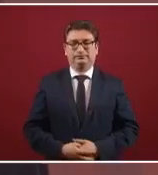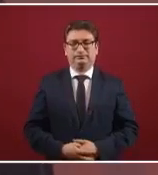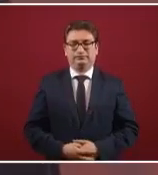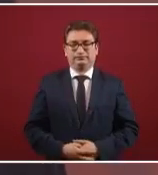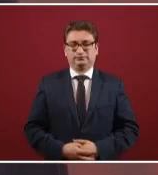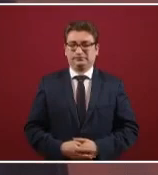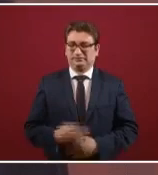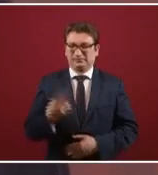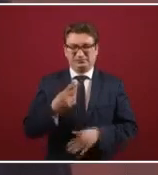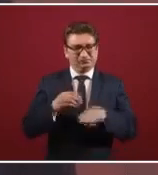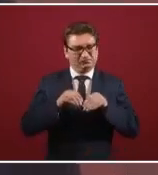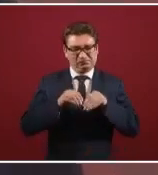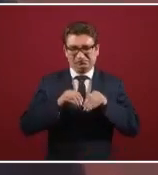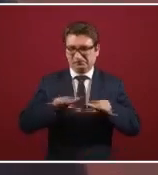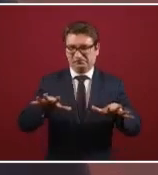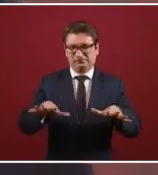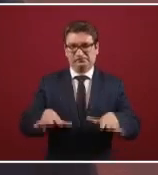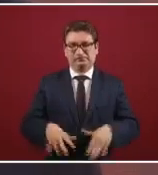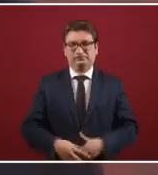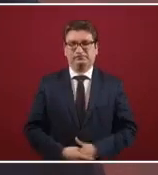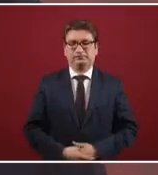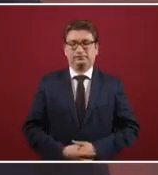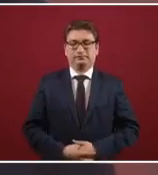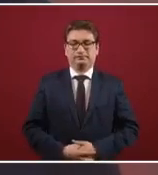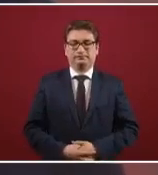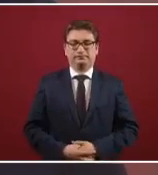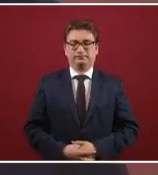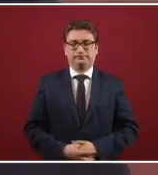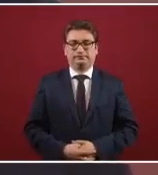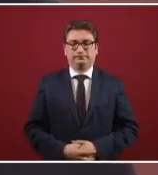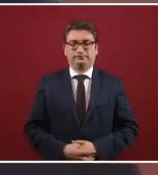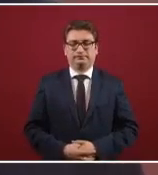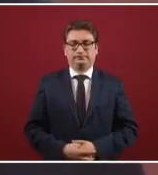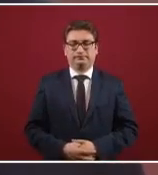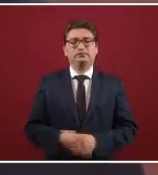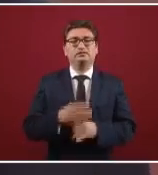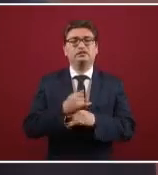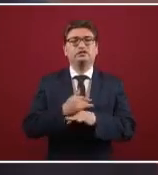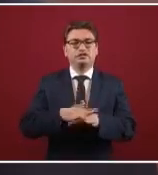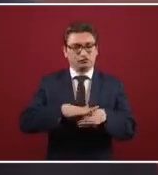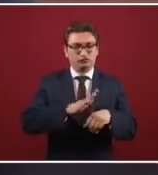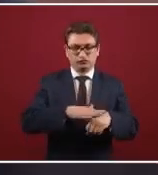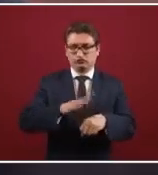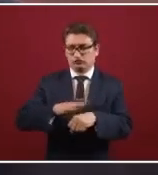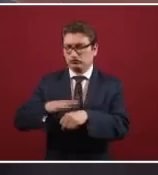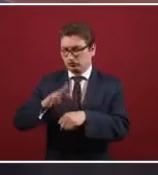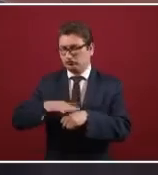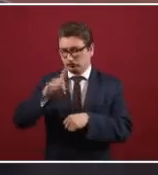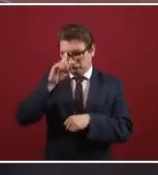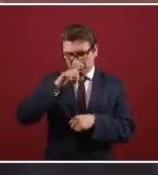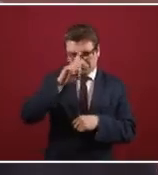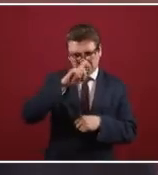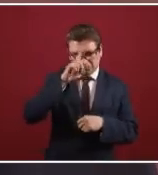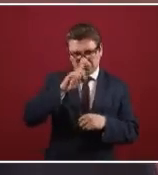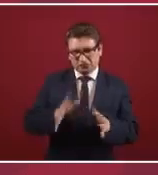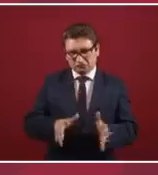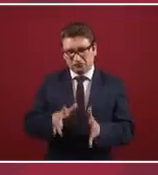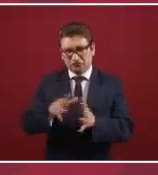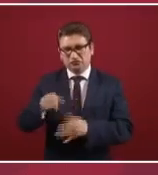y desatar la campaña de información de orientación de concientización